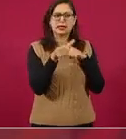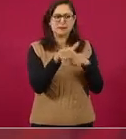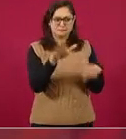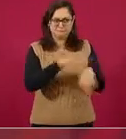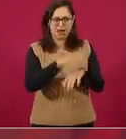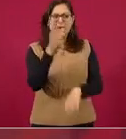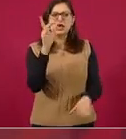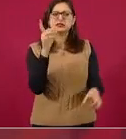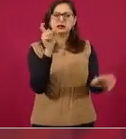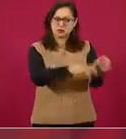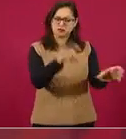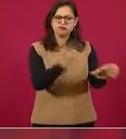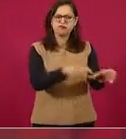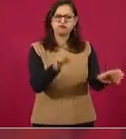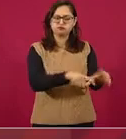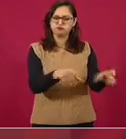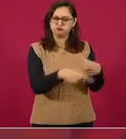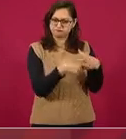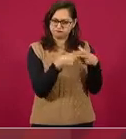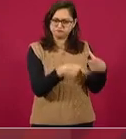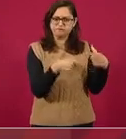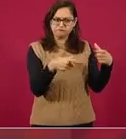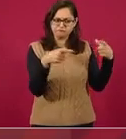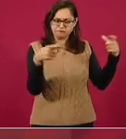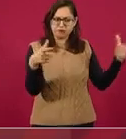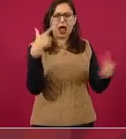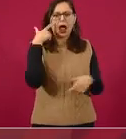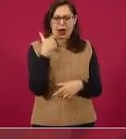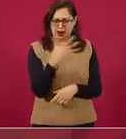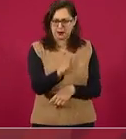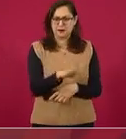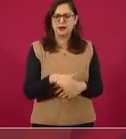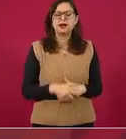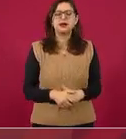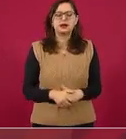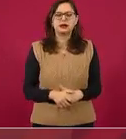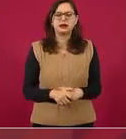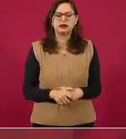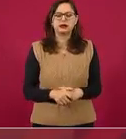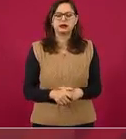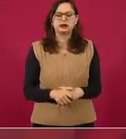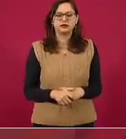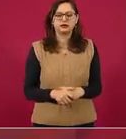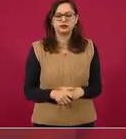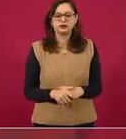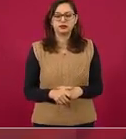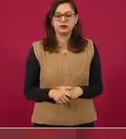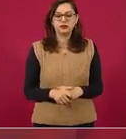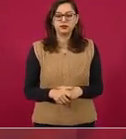más, hay mucho más, y que